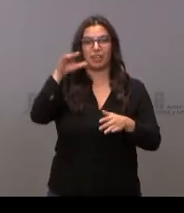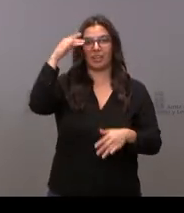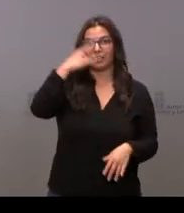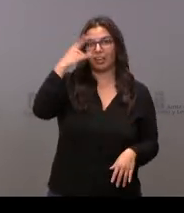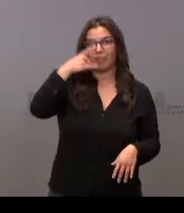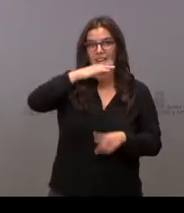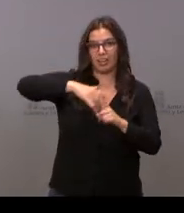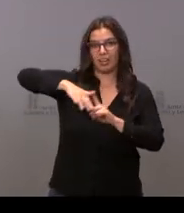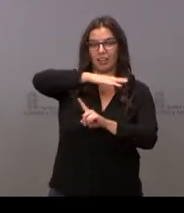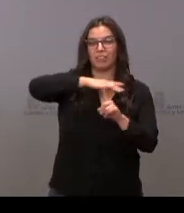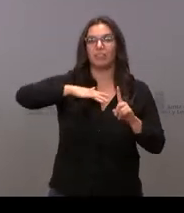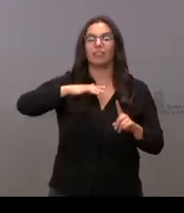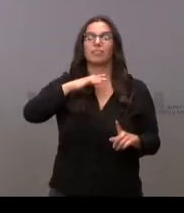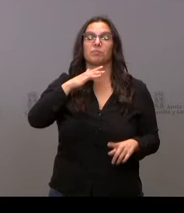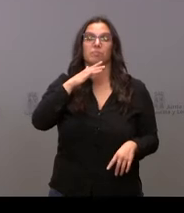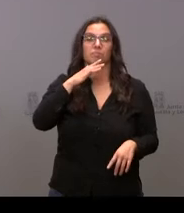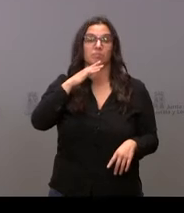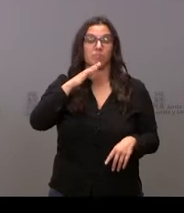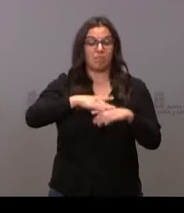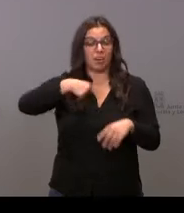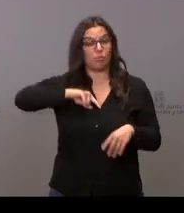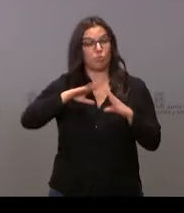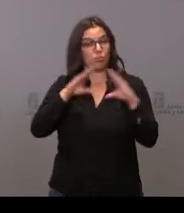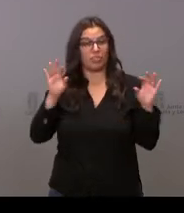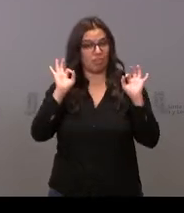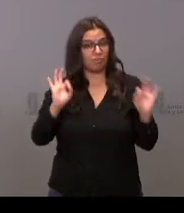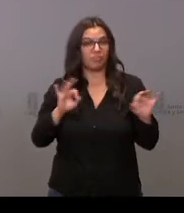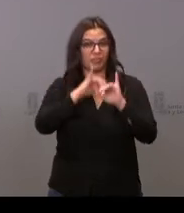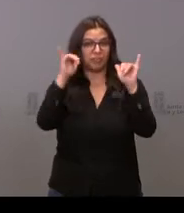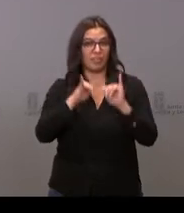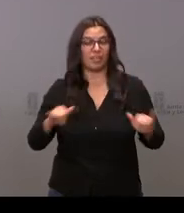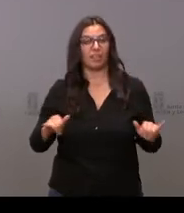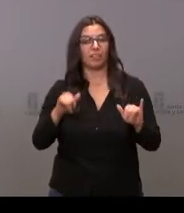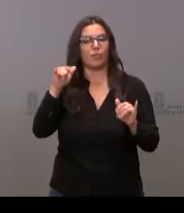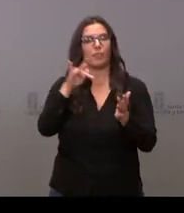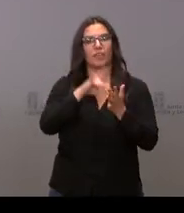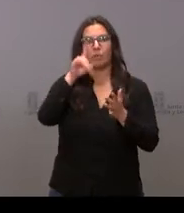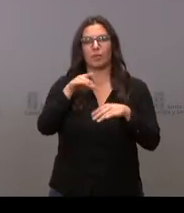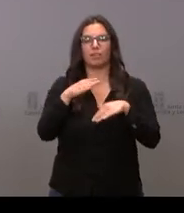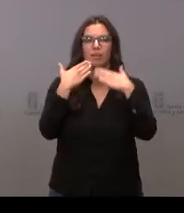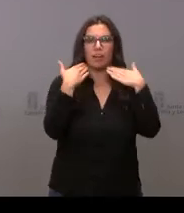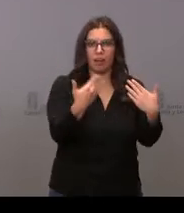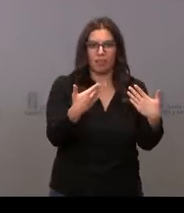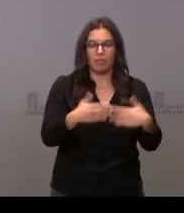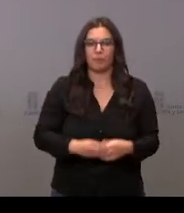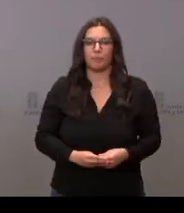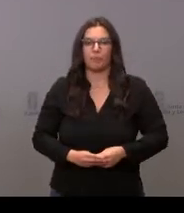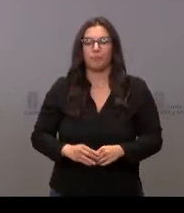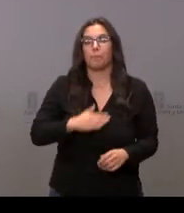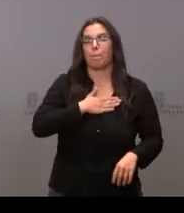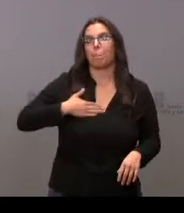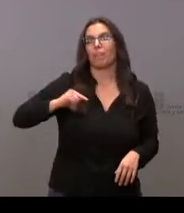su entorno desde luego lo es para la universidad y es un día de agradecimiento quiero comenzar